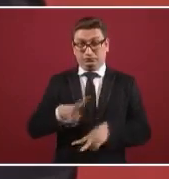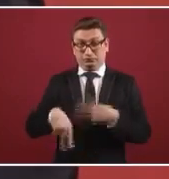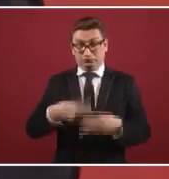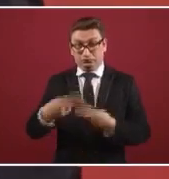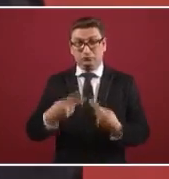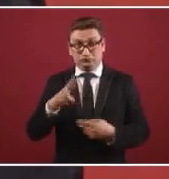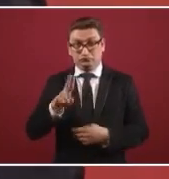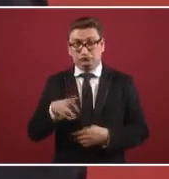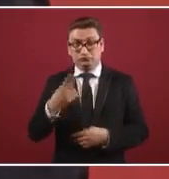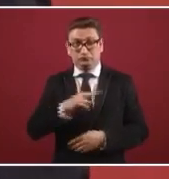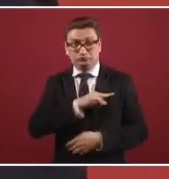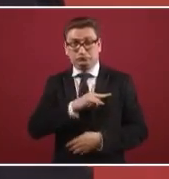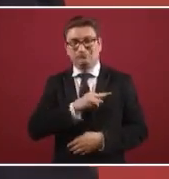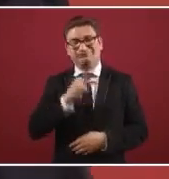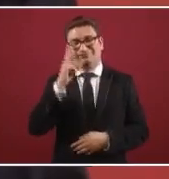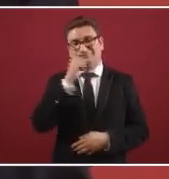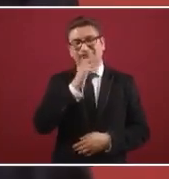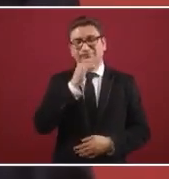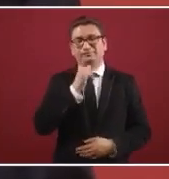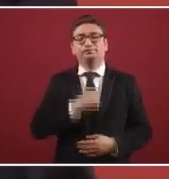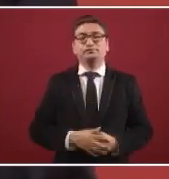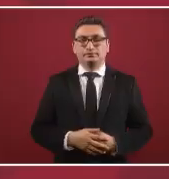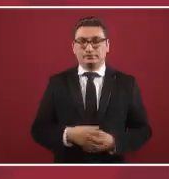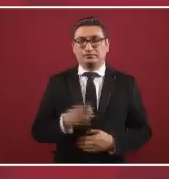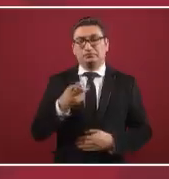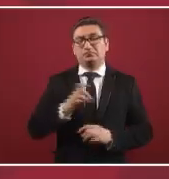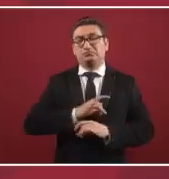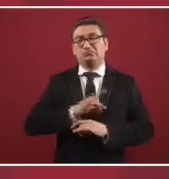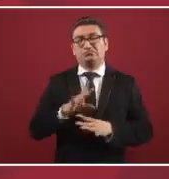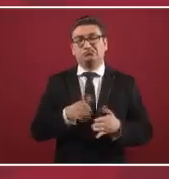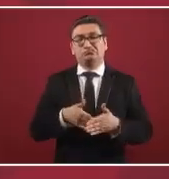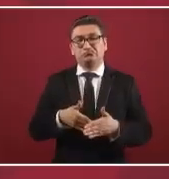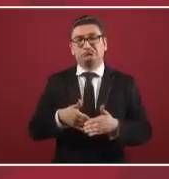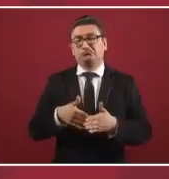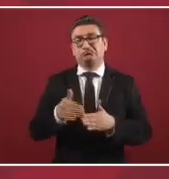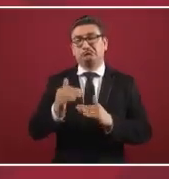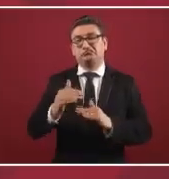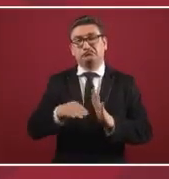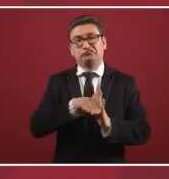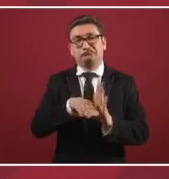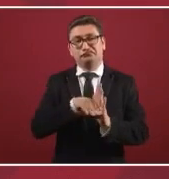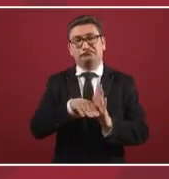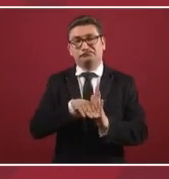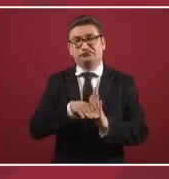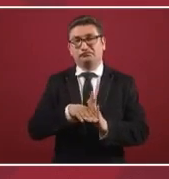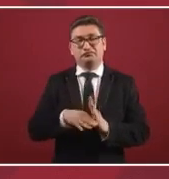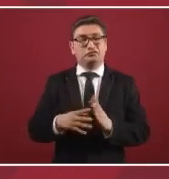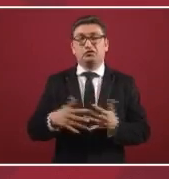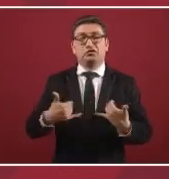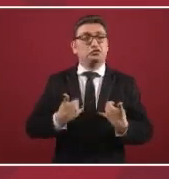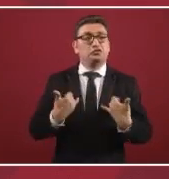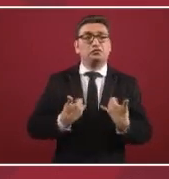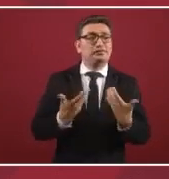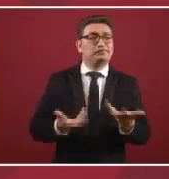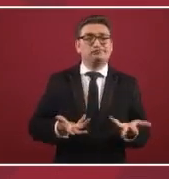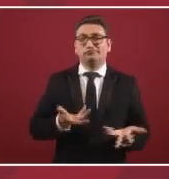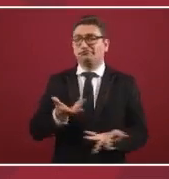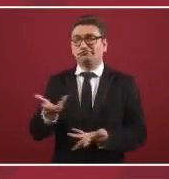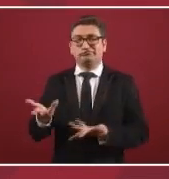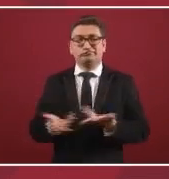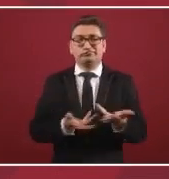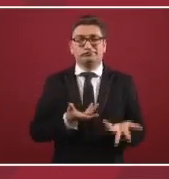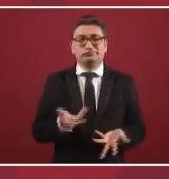estudien en escuelas privadas. Entonces llegó el momento que se estancó, ¿sí?, y se quedaron los jóvenes